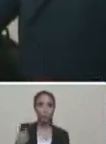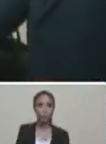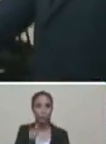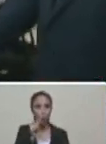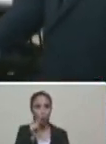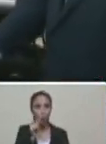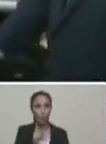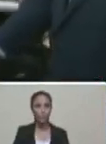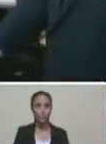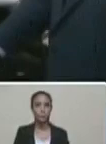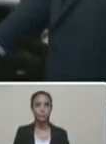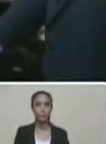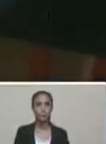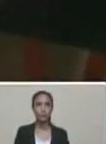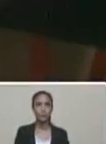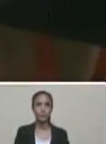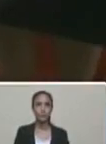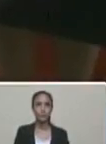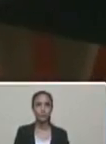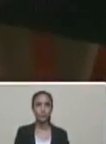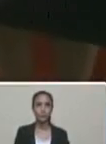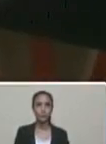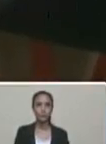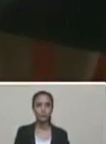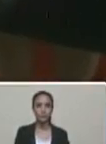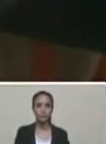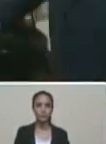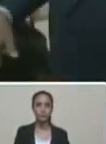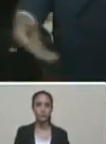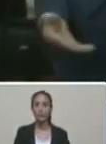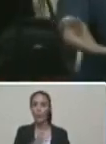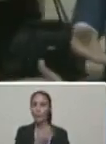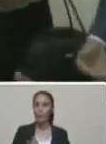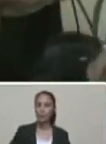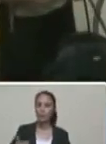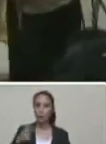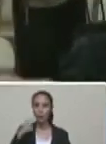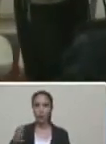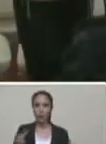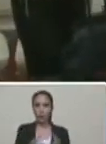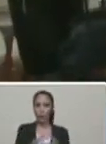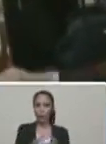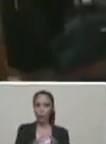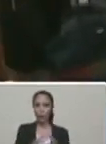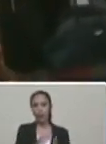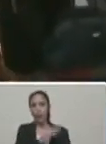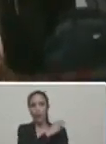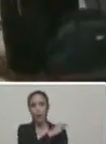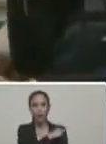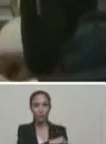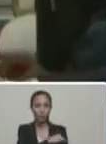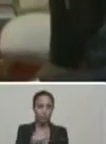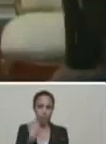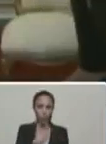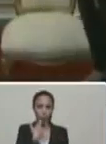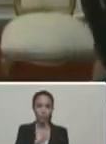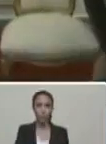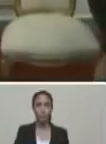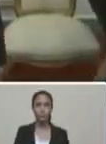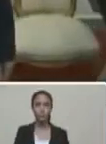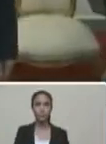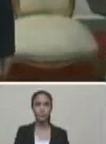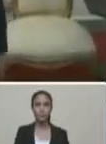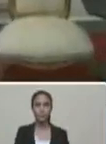llama. Francesco Rocca, su presidente. Me reuní luego ese mismo día con